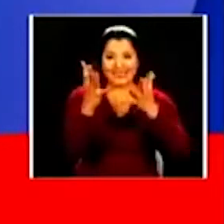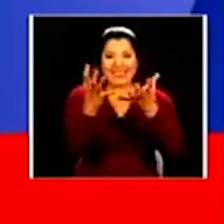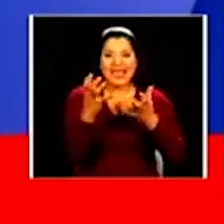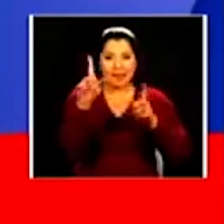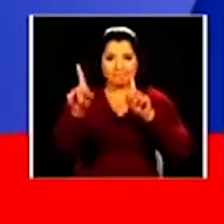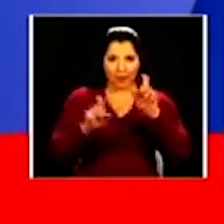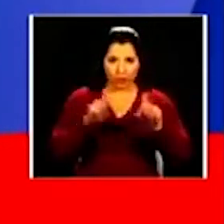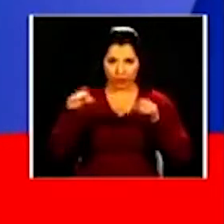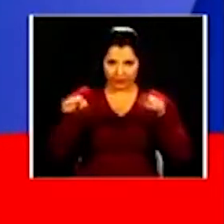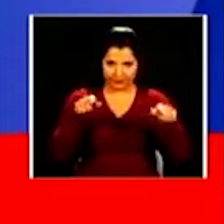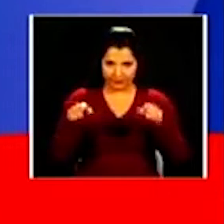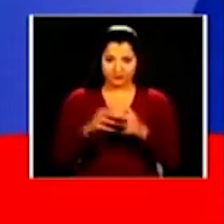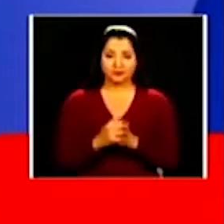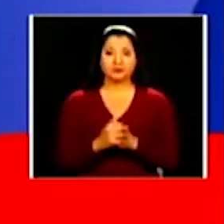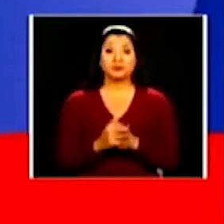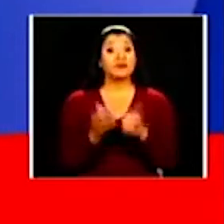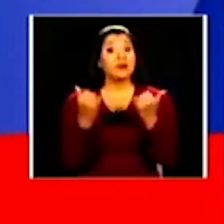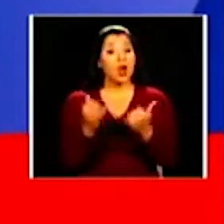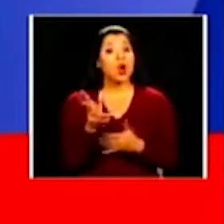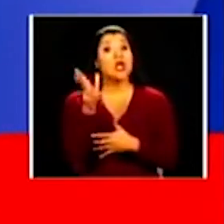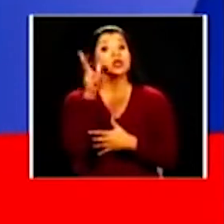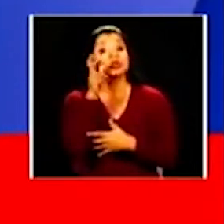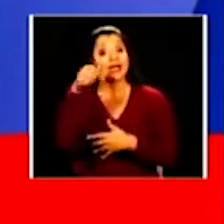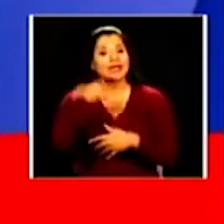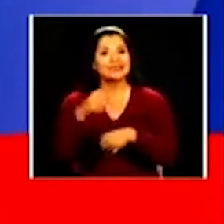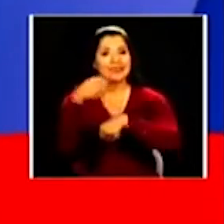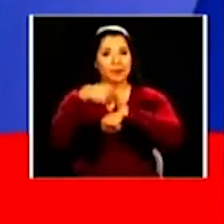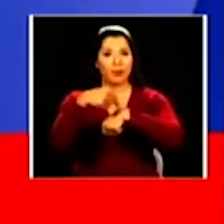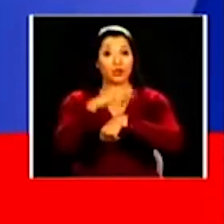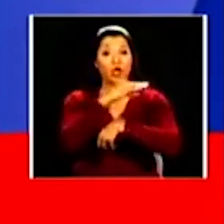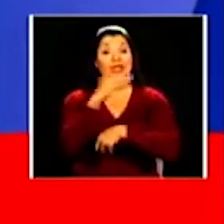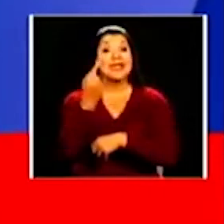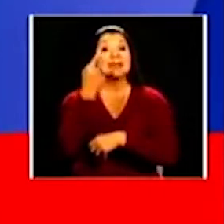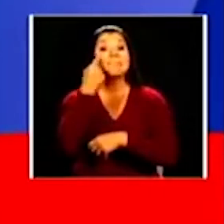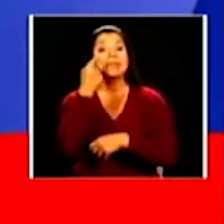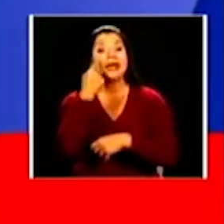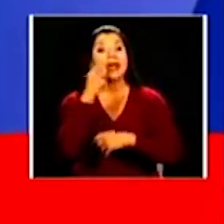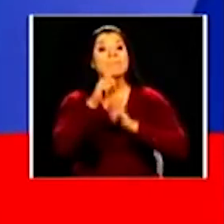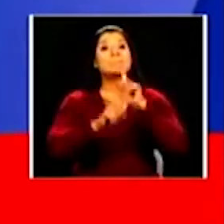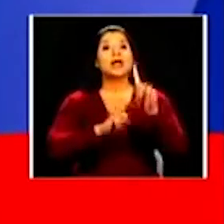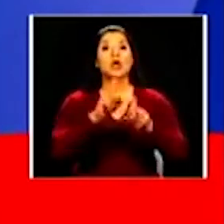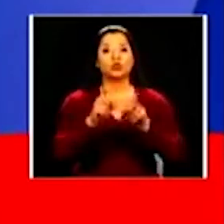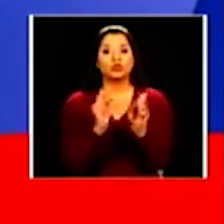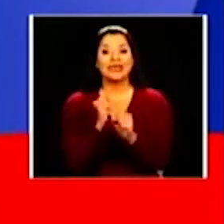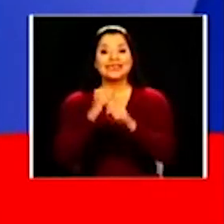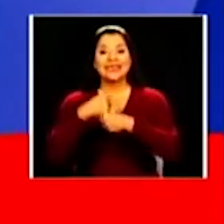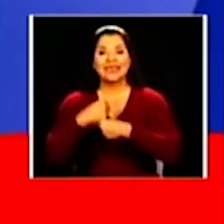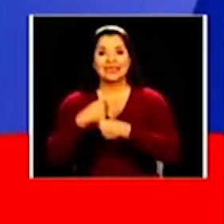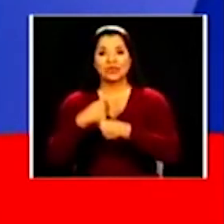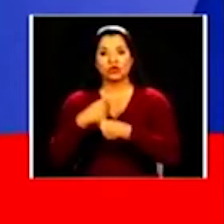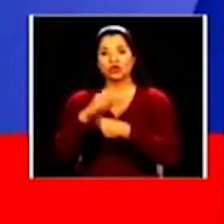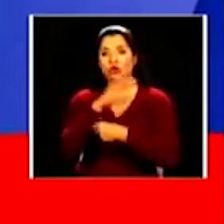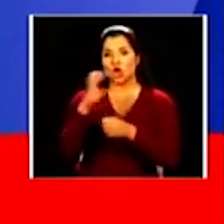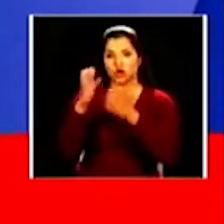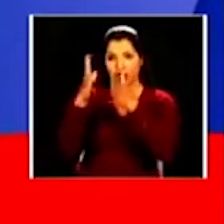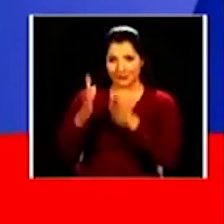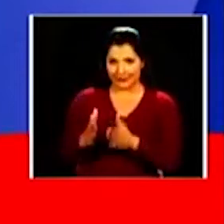Vamos a escuchar en este momento y a ver preguntas formuladas por residentes en las 3 provincias